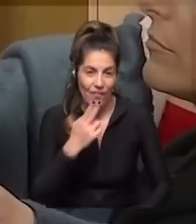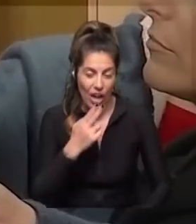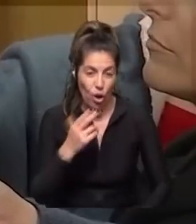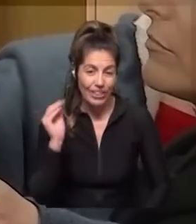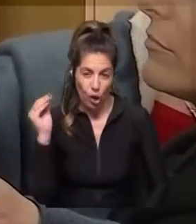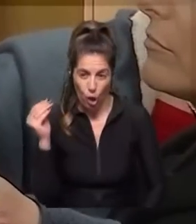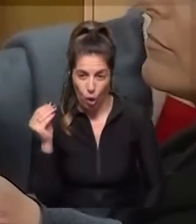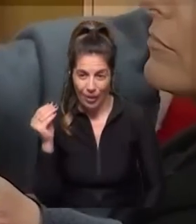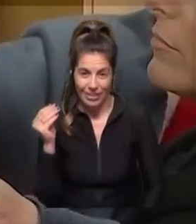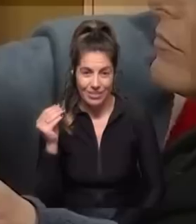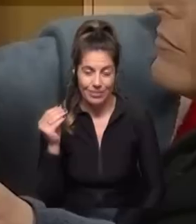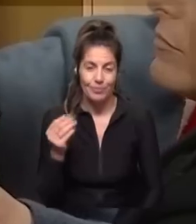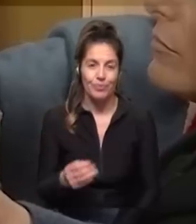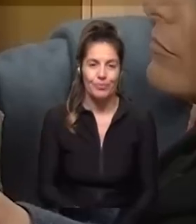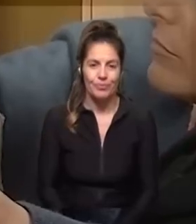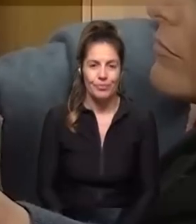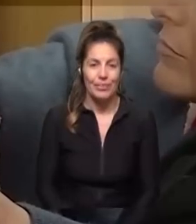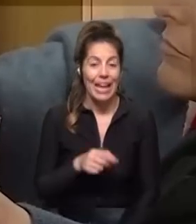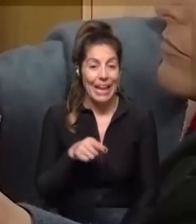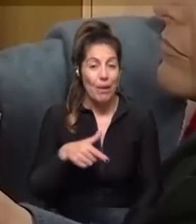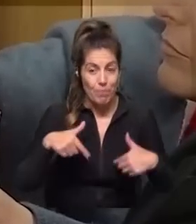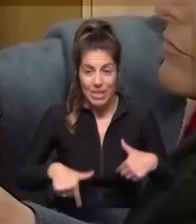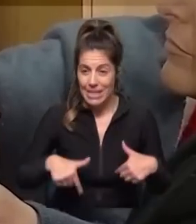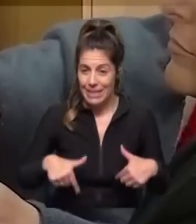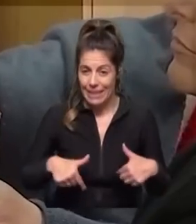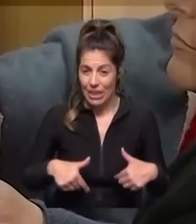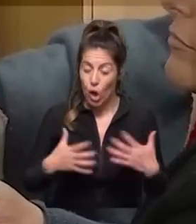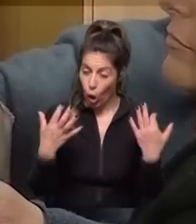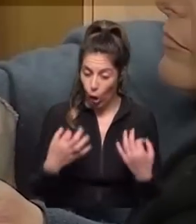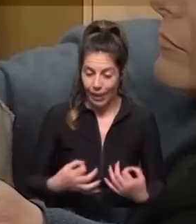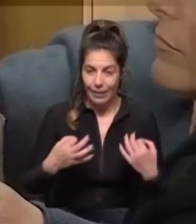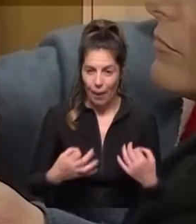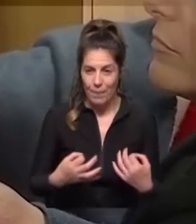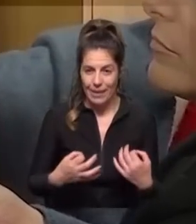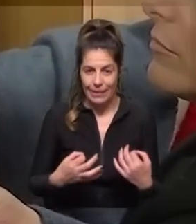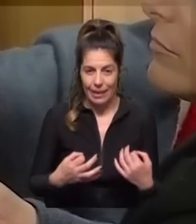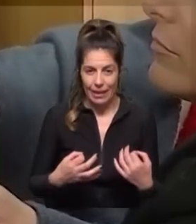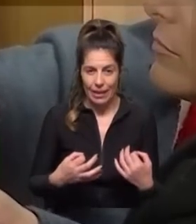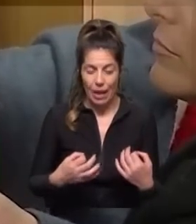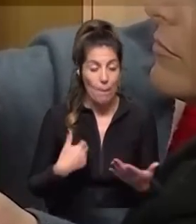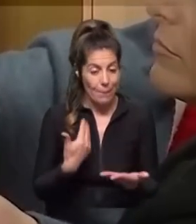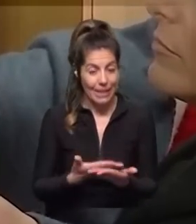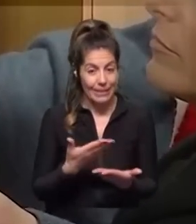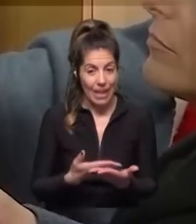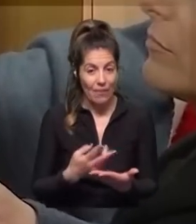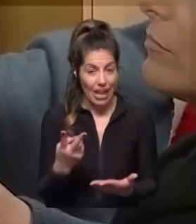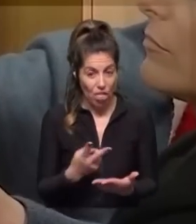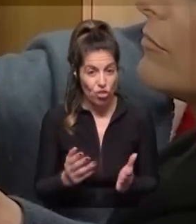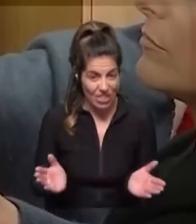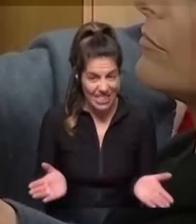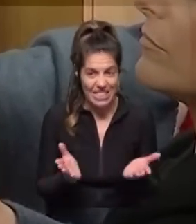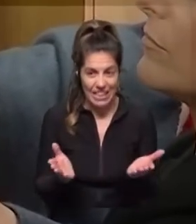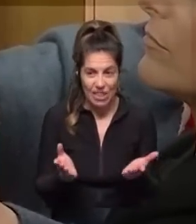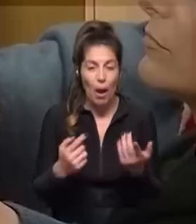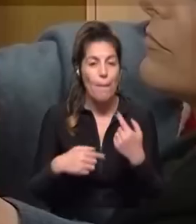jóvenes y las jóvenes y bueno el Ministerio correctamente este estaba estaba planteando estas dos iniciativas pero